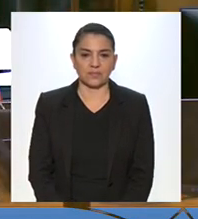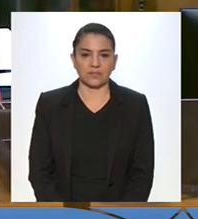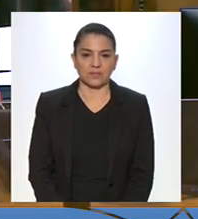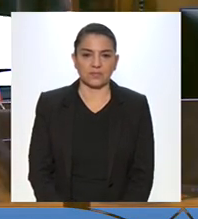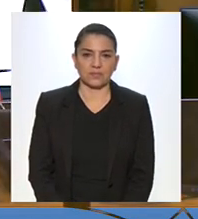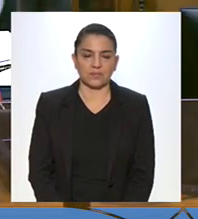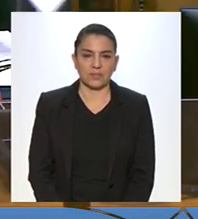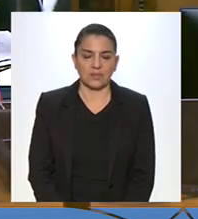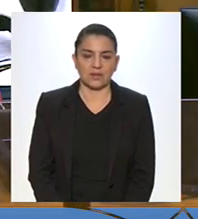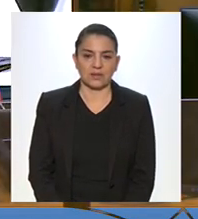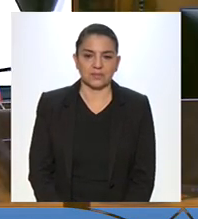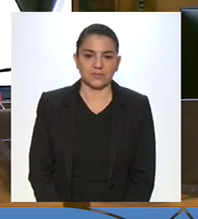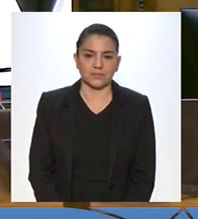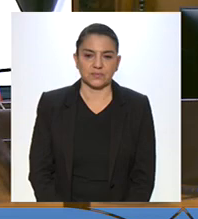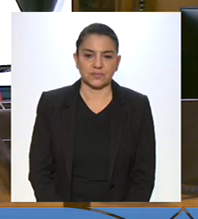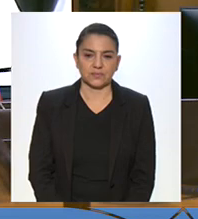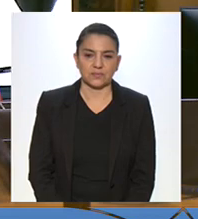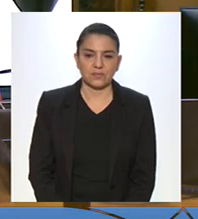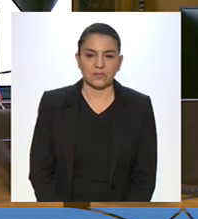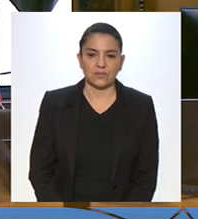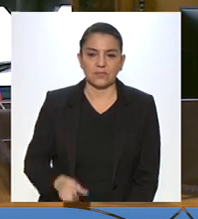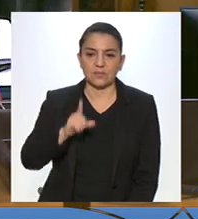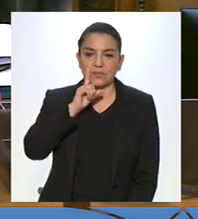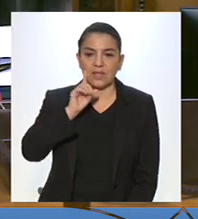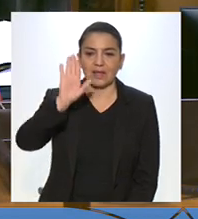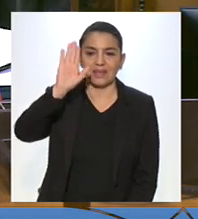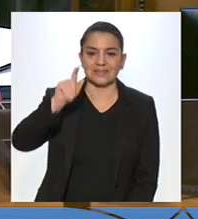Gracias, senador Lagos. Tiene la palabra el senador Sandoval.